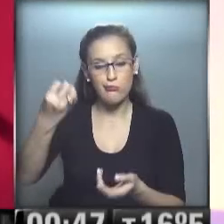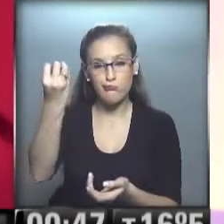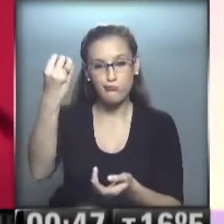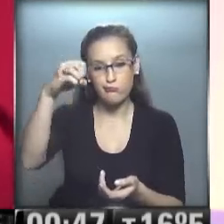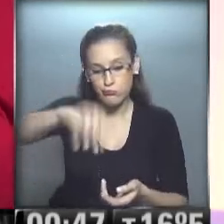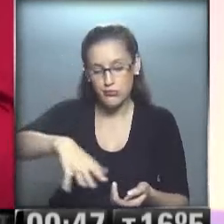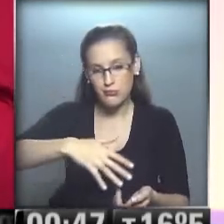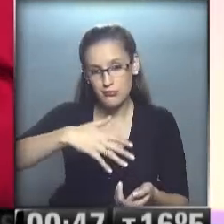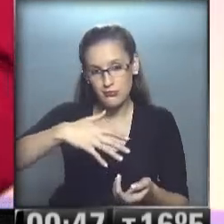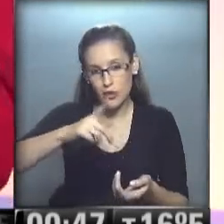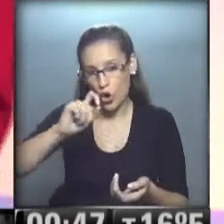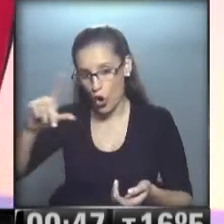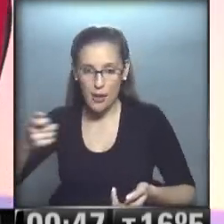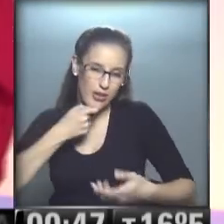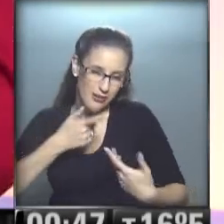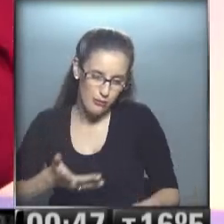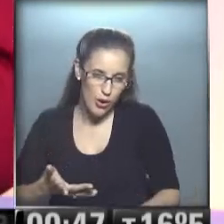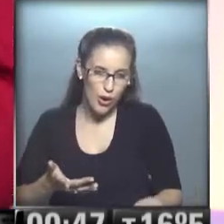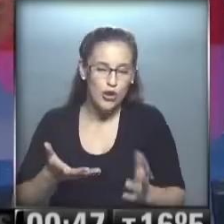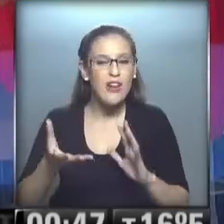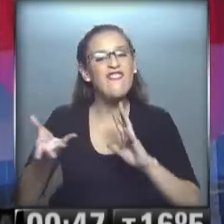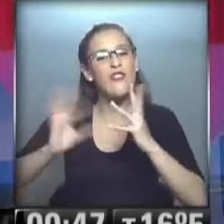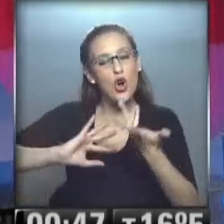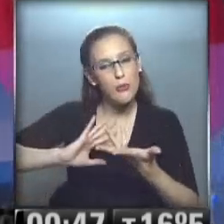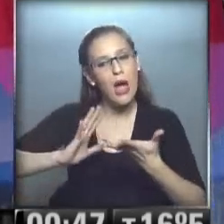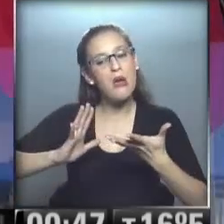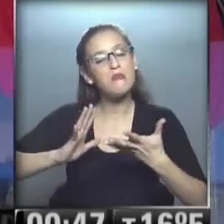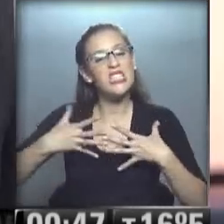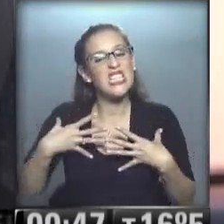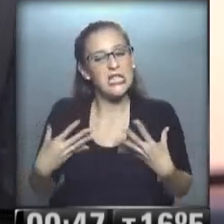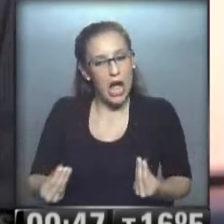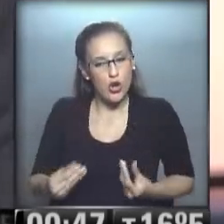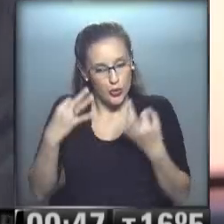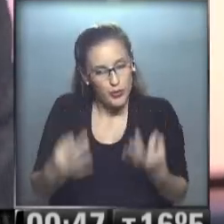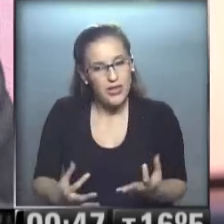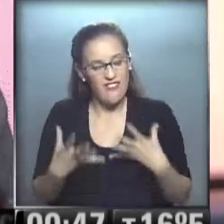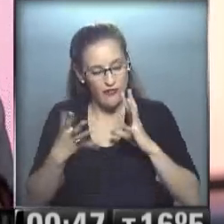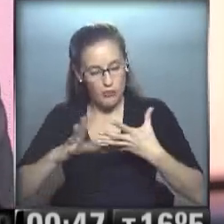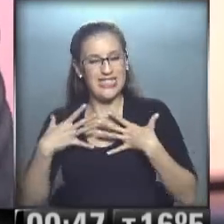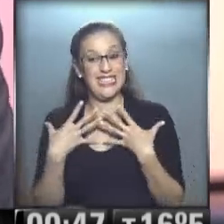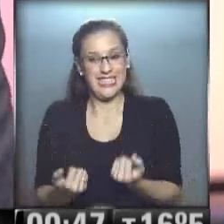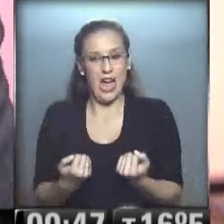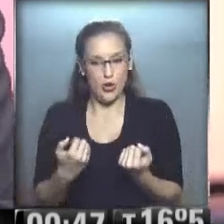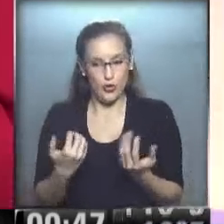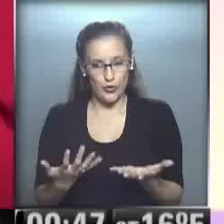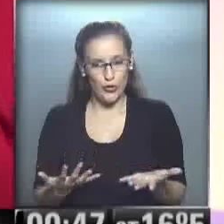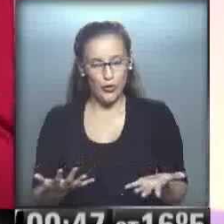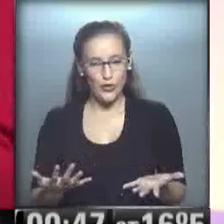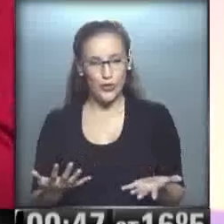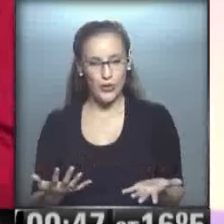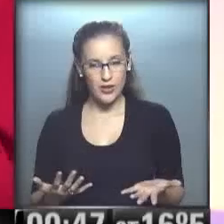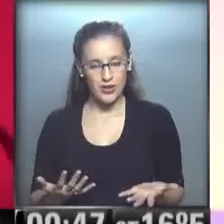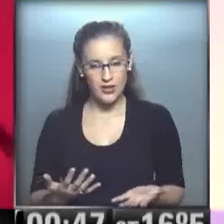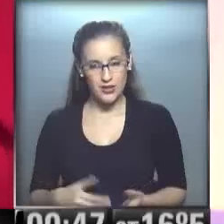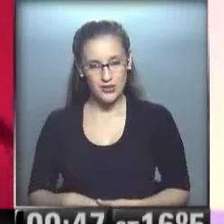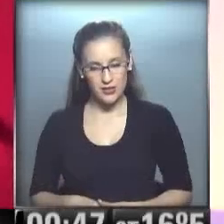de conductas sanas. Y por ejemplo en otros boliches. Yo no diría que es una conducta sana, de todos modos, ¿no? El bueno, jarabe depende, ese depende mezclado que, con. Claro, habría